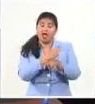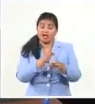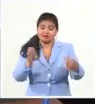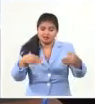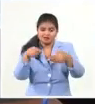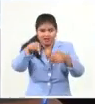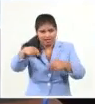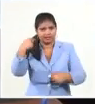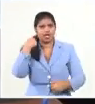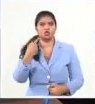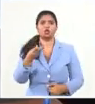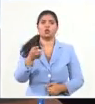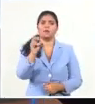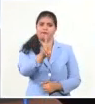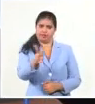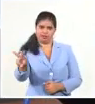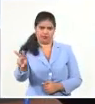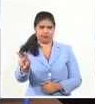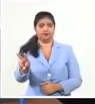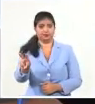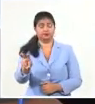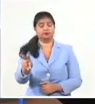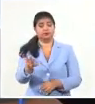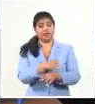año. Un segundo